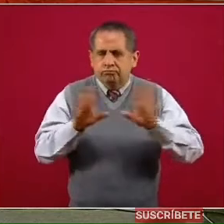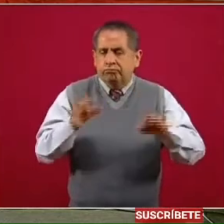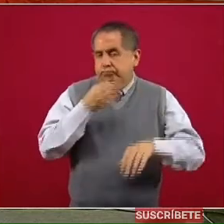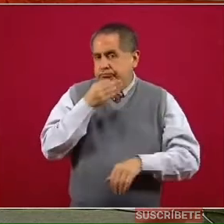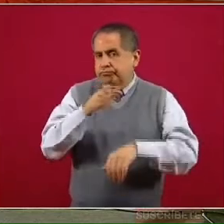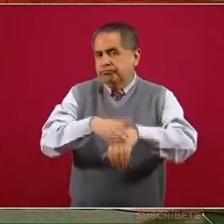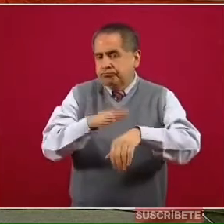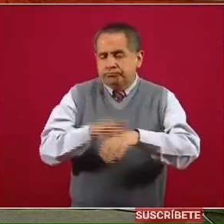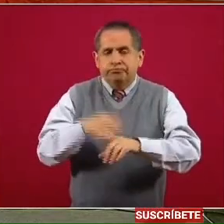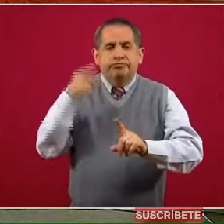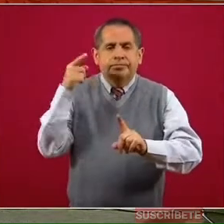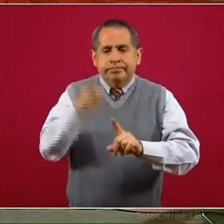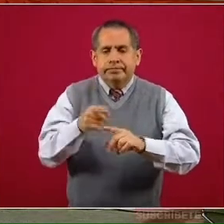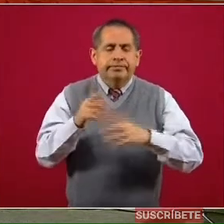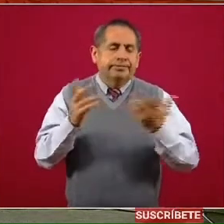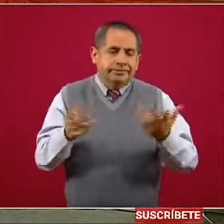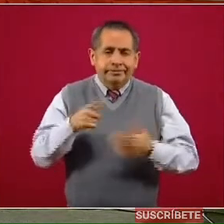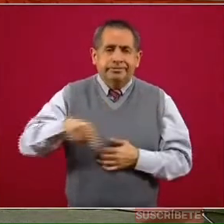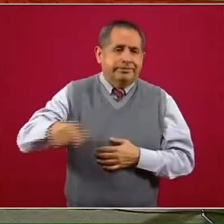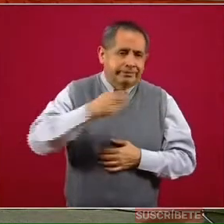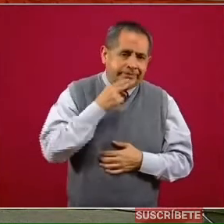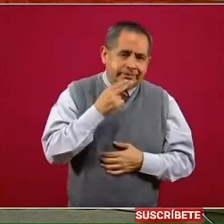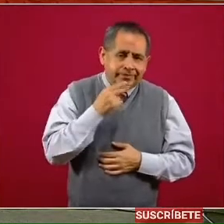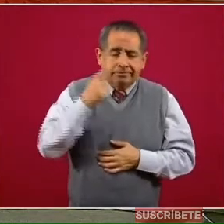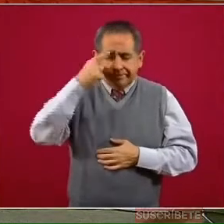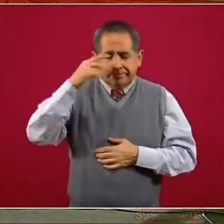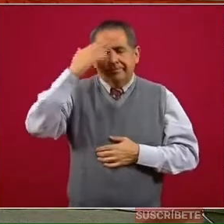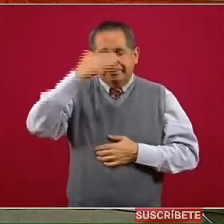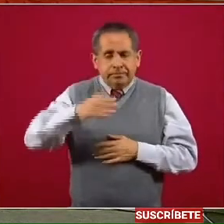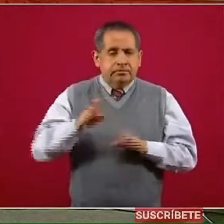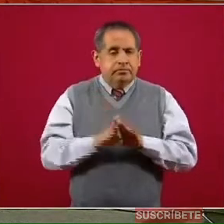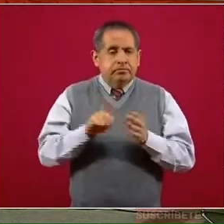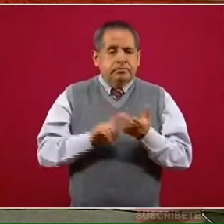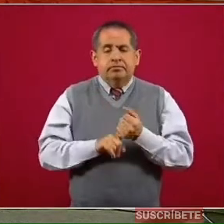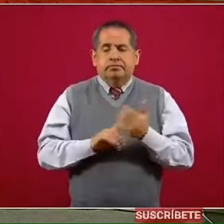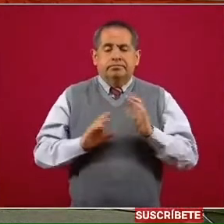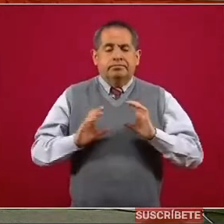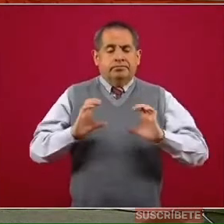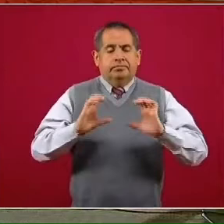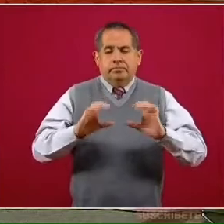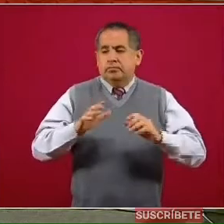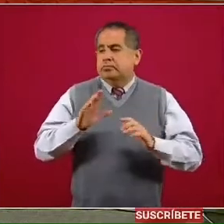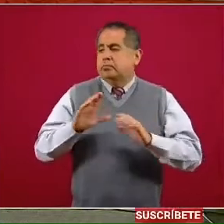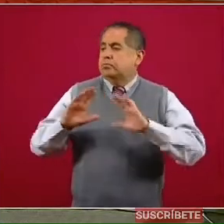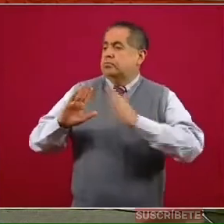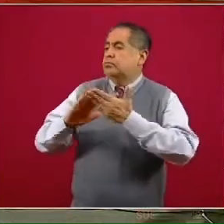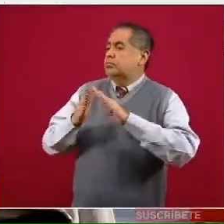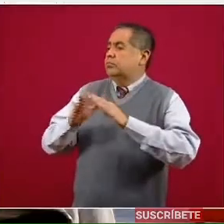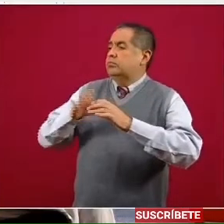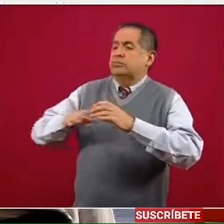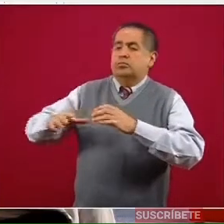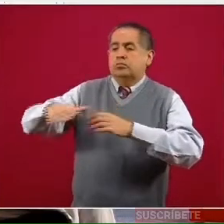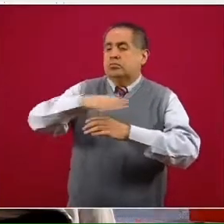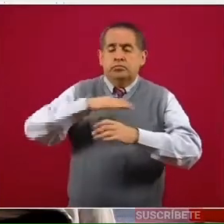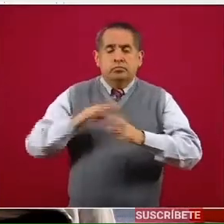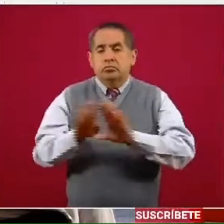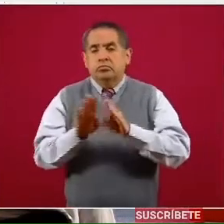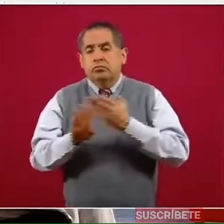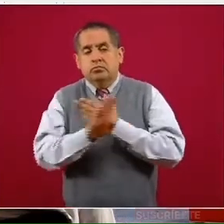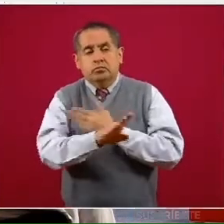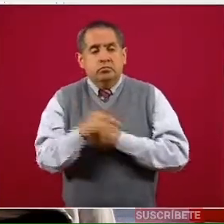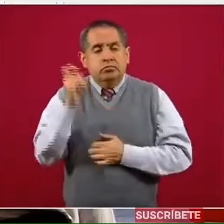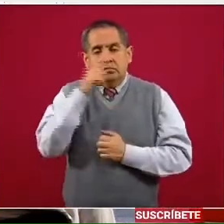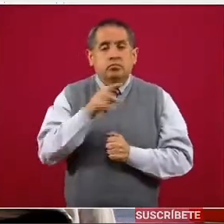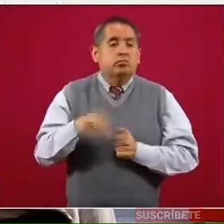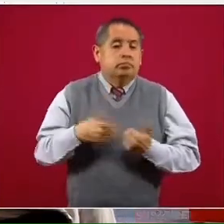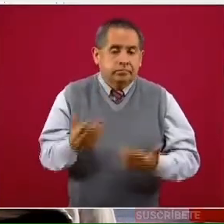muy consistente que es útil para usted, para saber lo que le está ocurriendo a su comunidad y los retos que enfrenta en